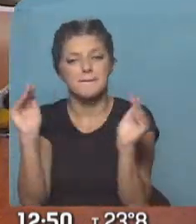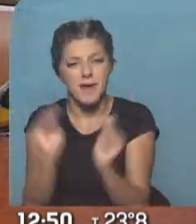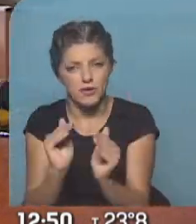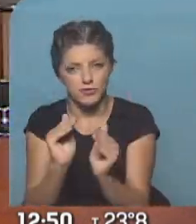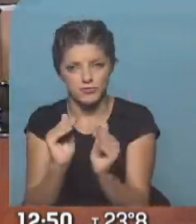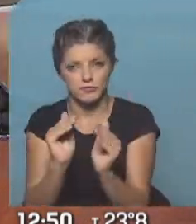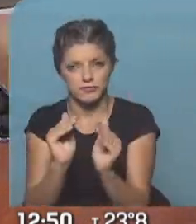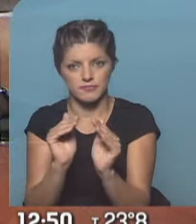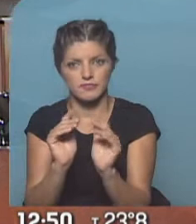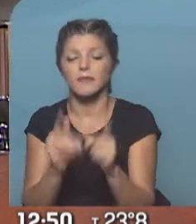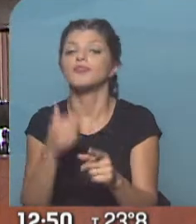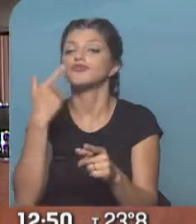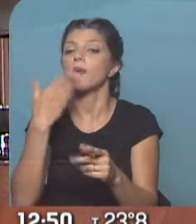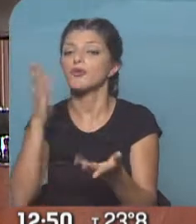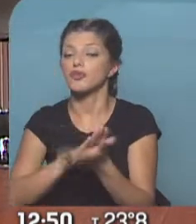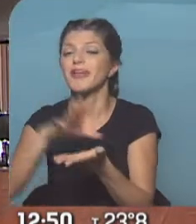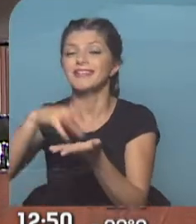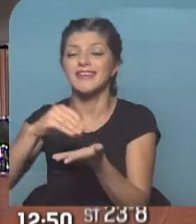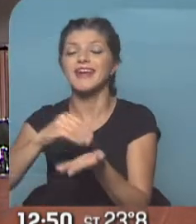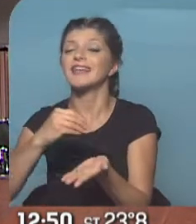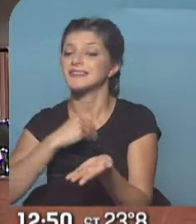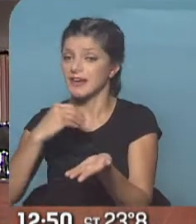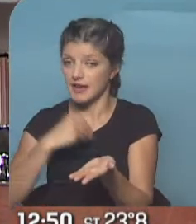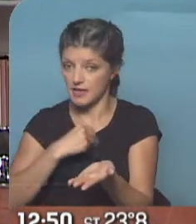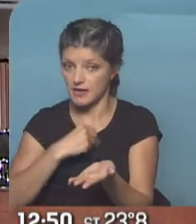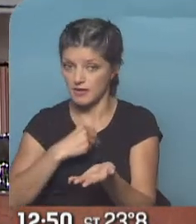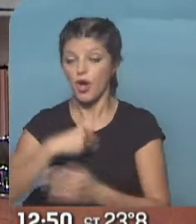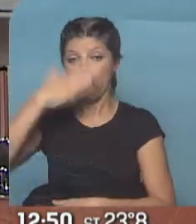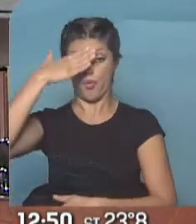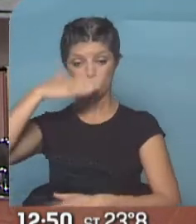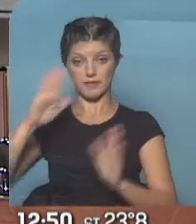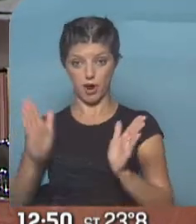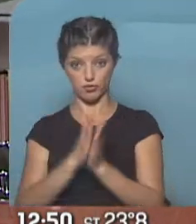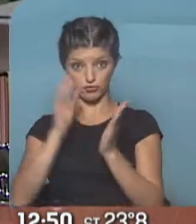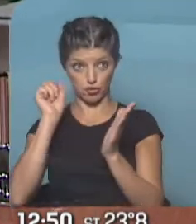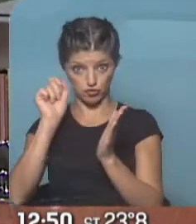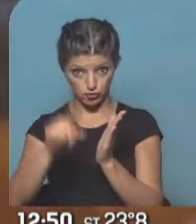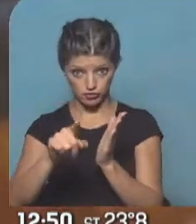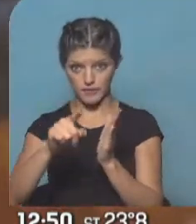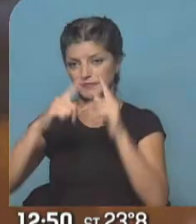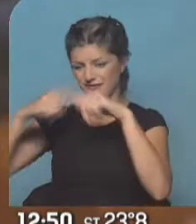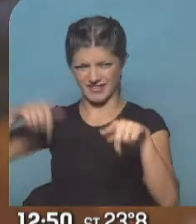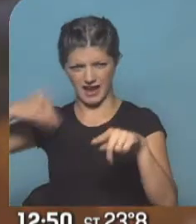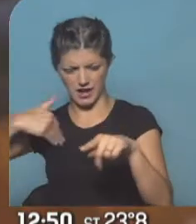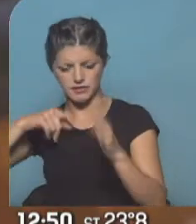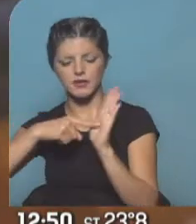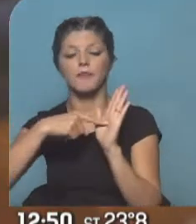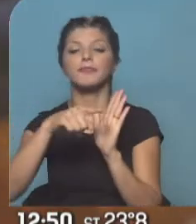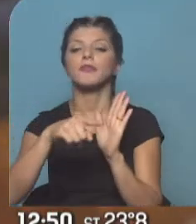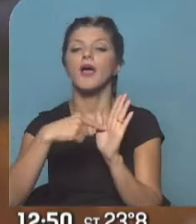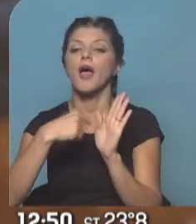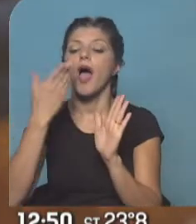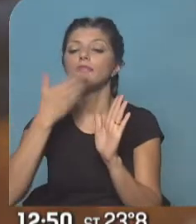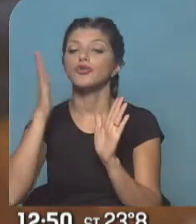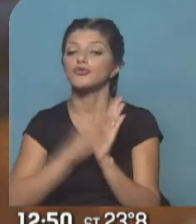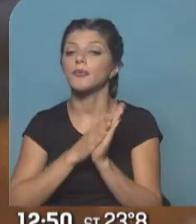insisto con esto de los territorios sagrados, la última constitución de Colombia, a diferencia de la Argentina, incluyó mucho el tema de